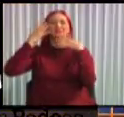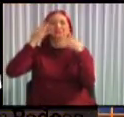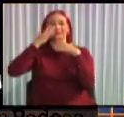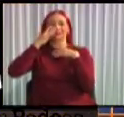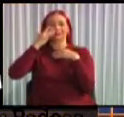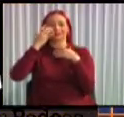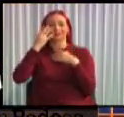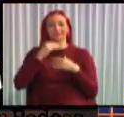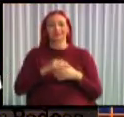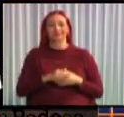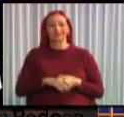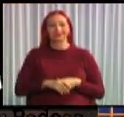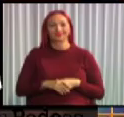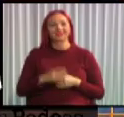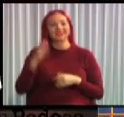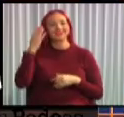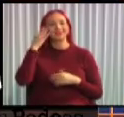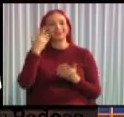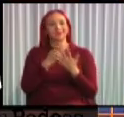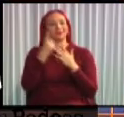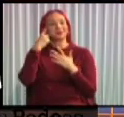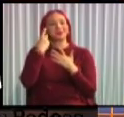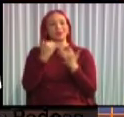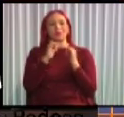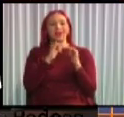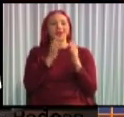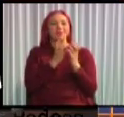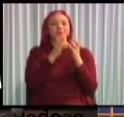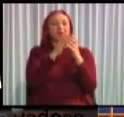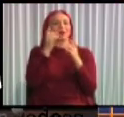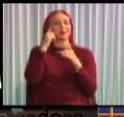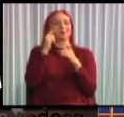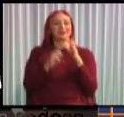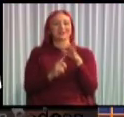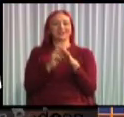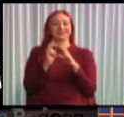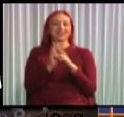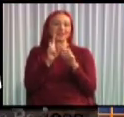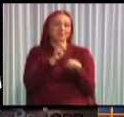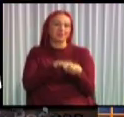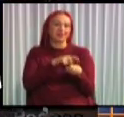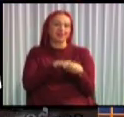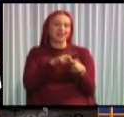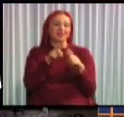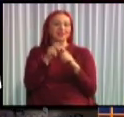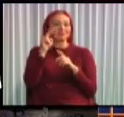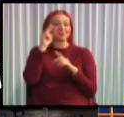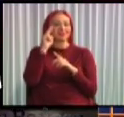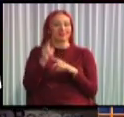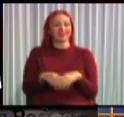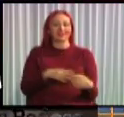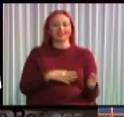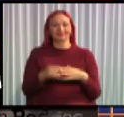tan buenos. Si son tan buenos con la bola como si recuerdan esa época de infancia. Vamos a ver, Austin, pase, no importa,